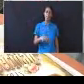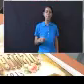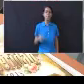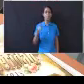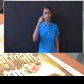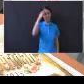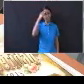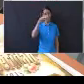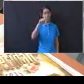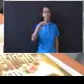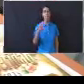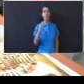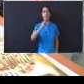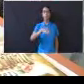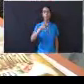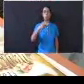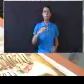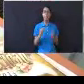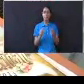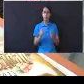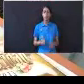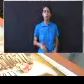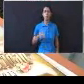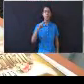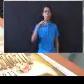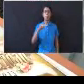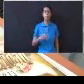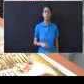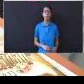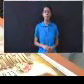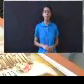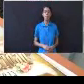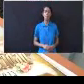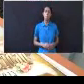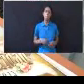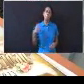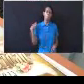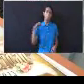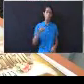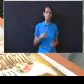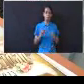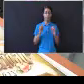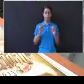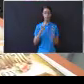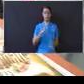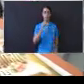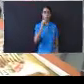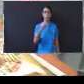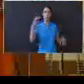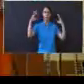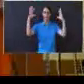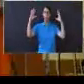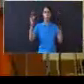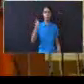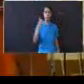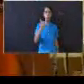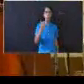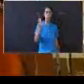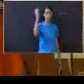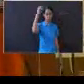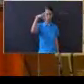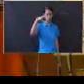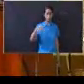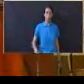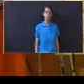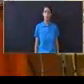es el día que Jehová ha hecho. Para tener una enorme bendición. Amén. Bien, pues, gracias a Dios hoy no hay tanto